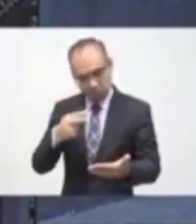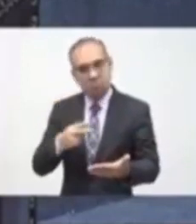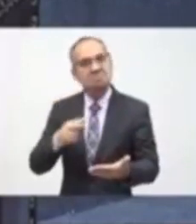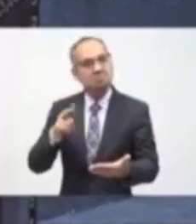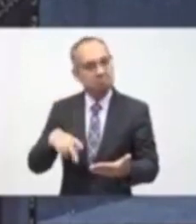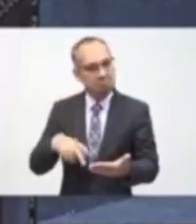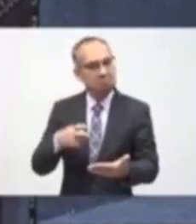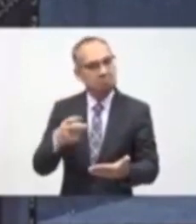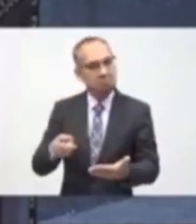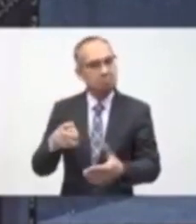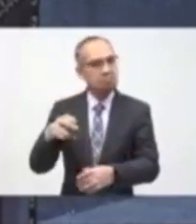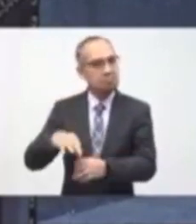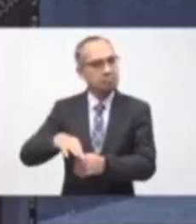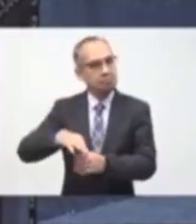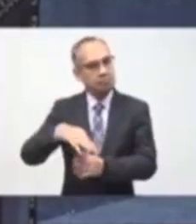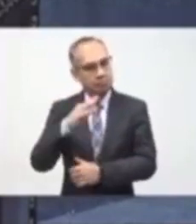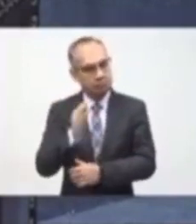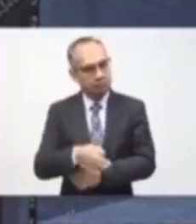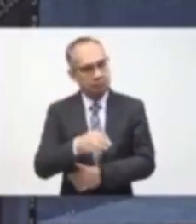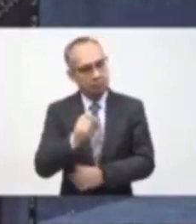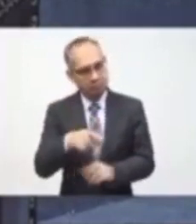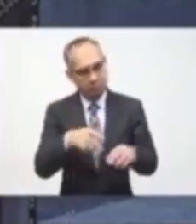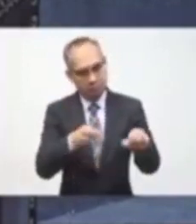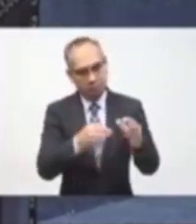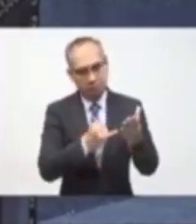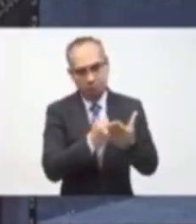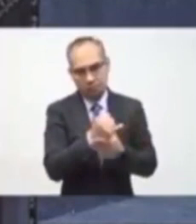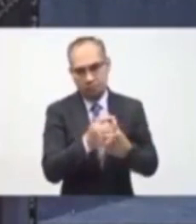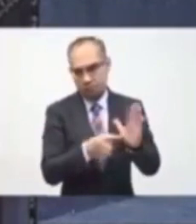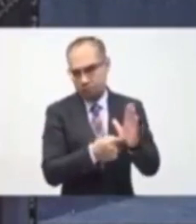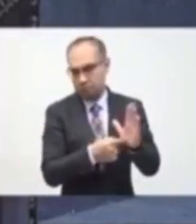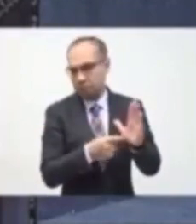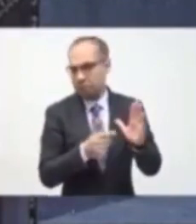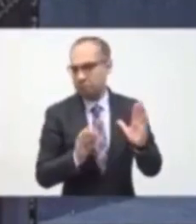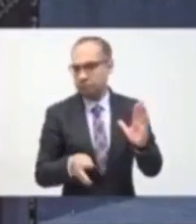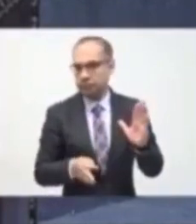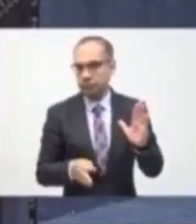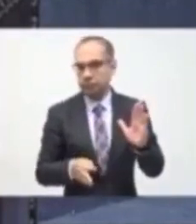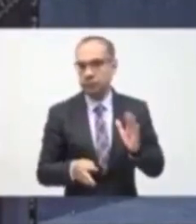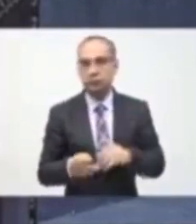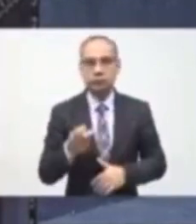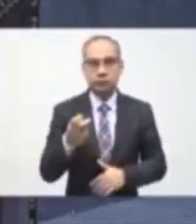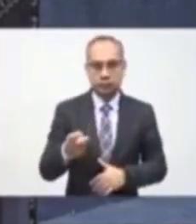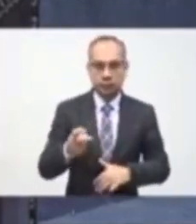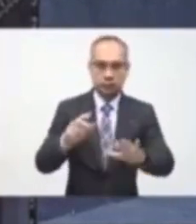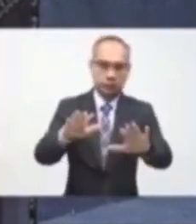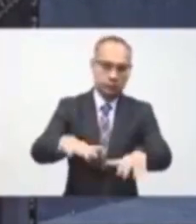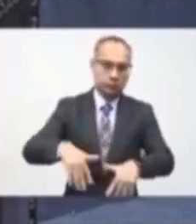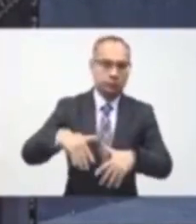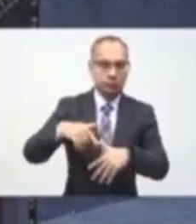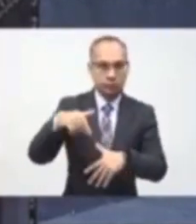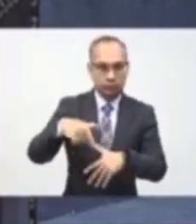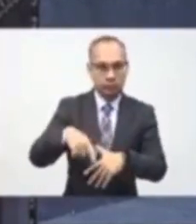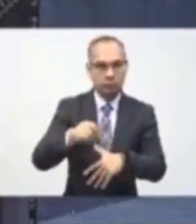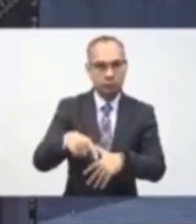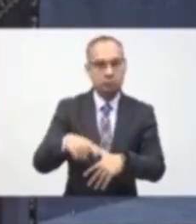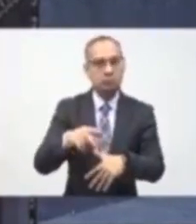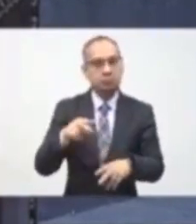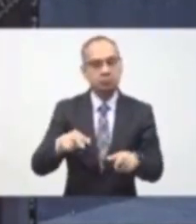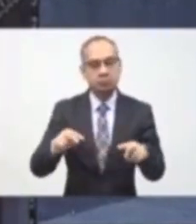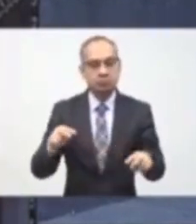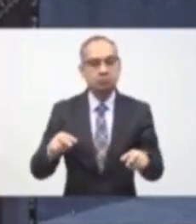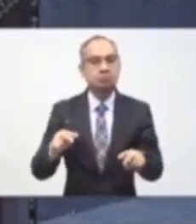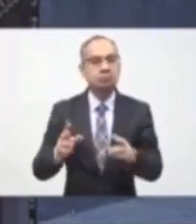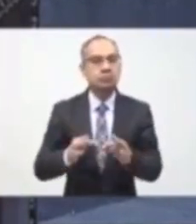65 legislatura fue aprobado con 21 votos a favor Mientras tanto la primera comisión permanente de desarrollo agropecuario